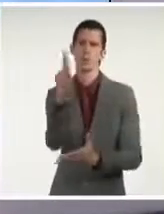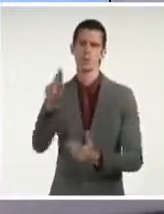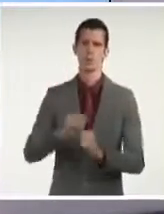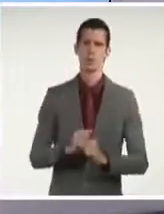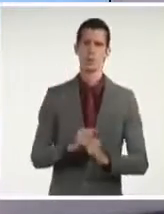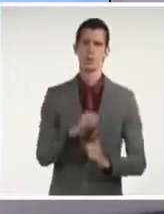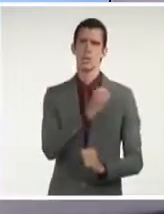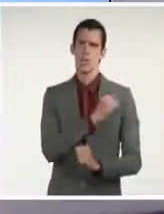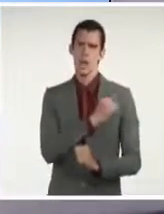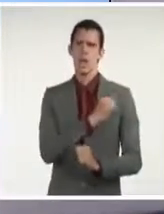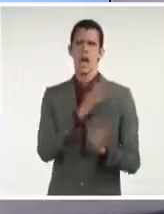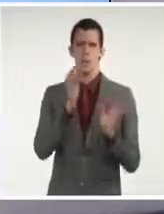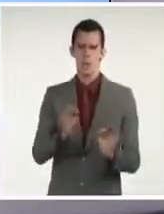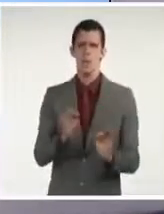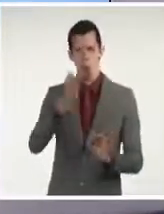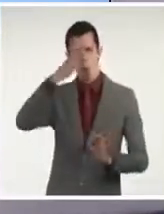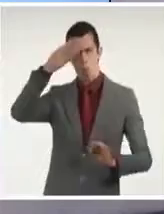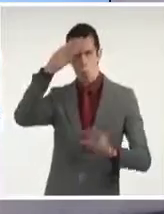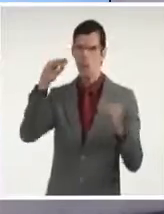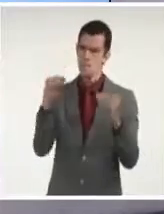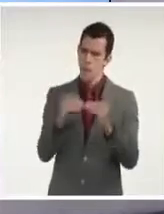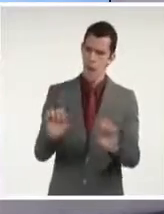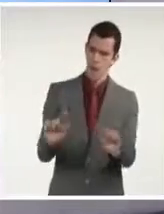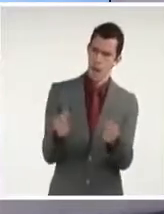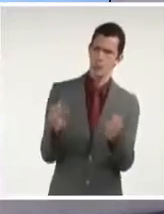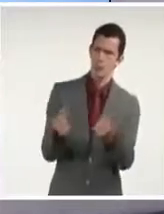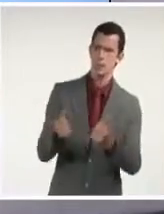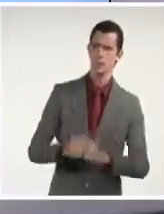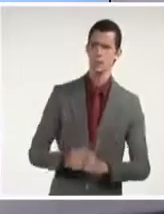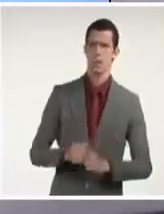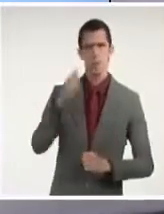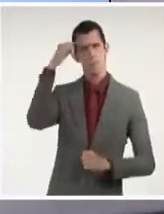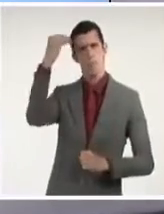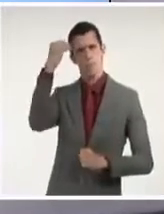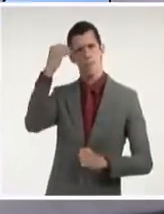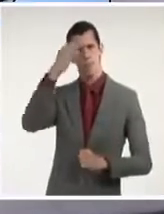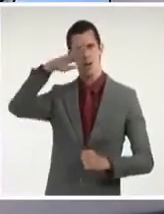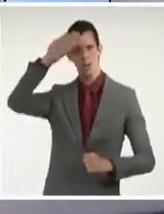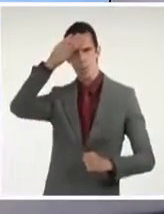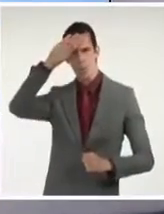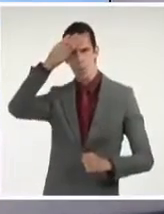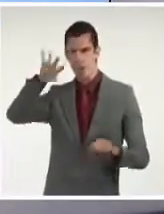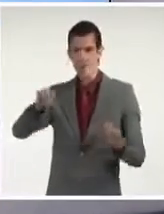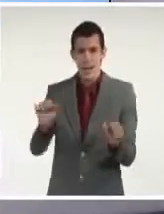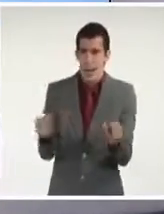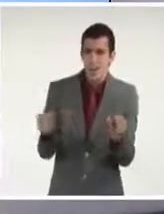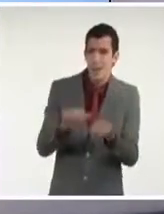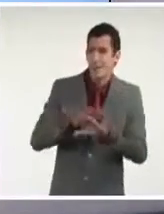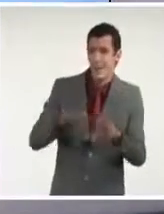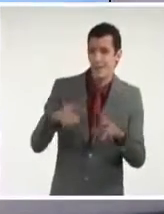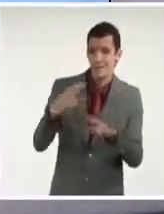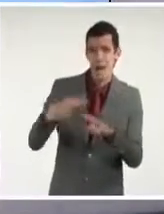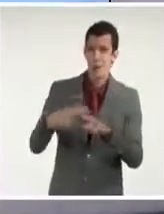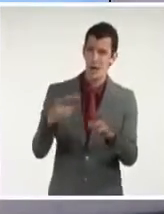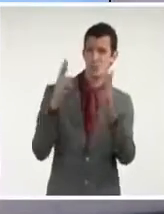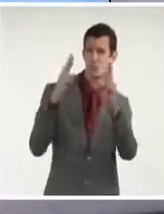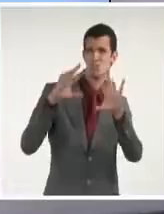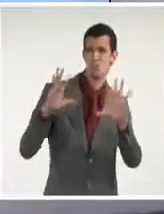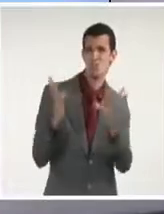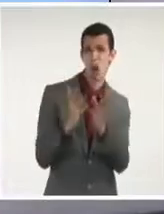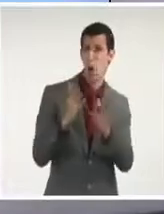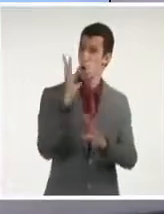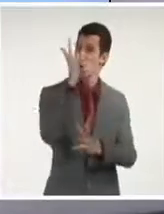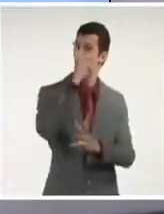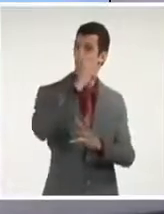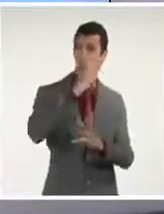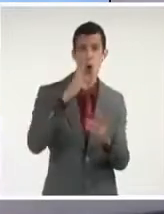que así la prosperidad colgará de los árboles y seremos una colonia con una economía galopante.